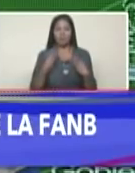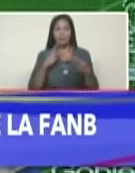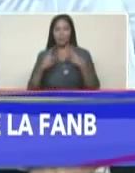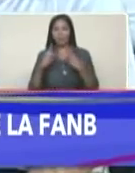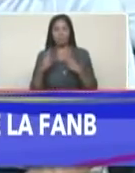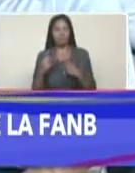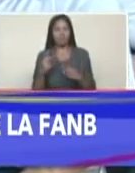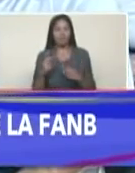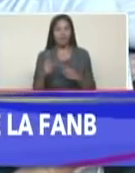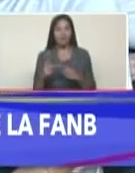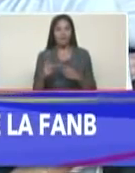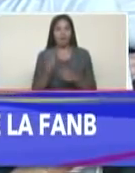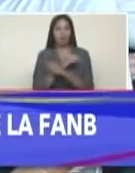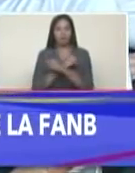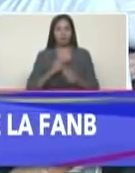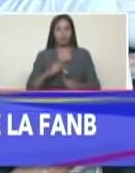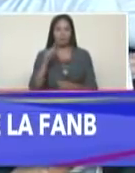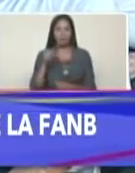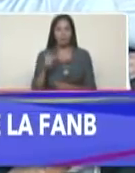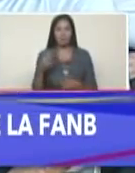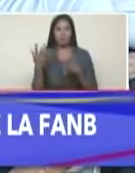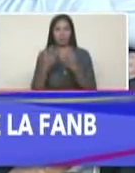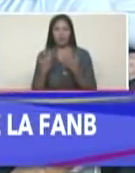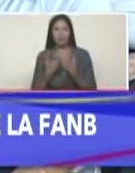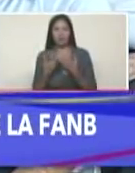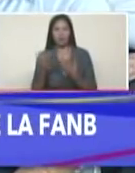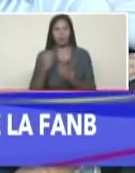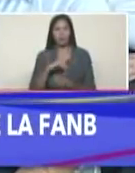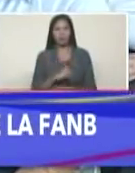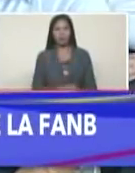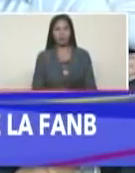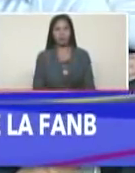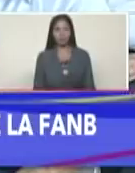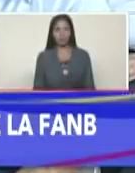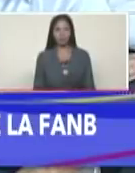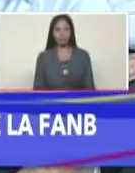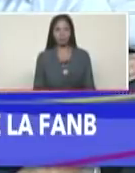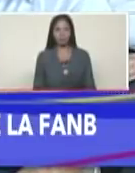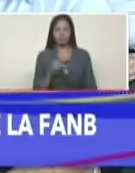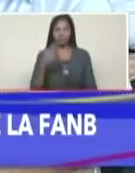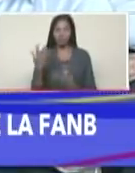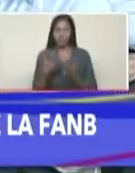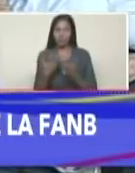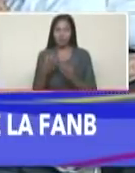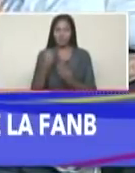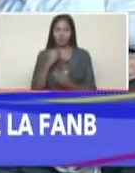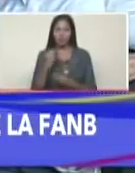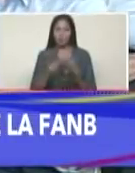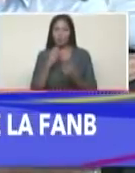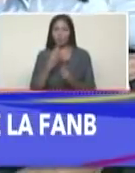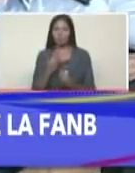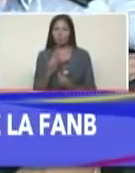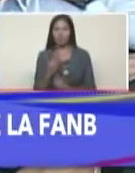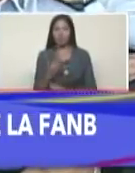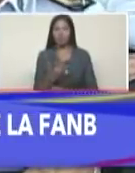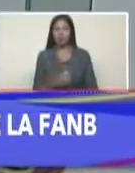la Fuerza Armada Nacional Bolivariana. Es una guerra. Es una guerra, como dijo el comandante